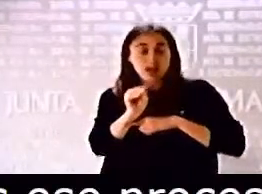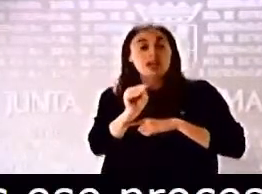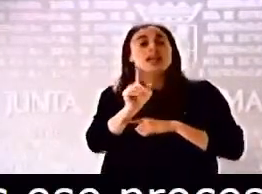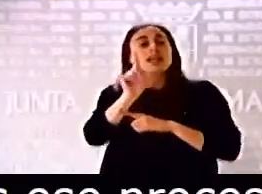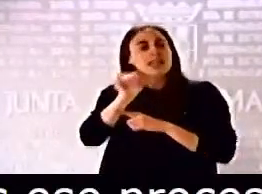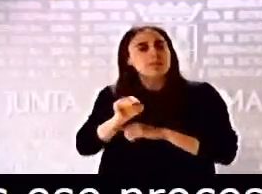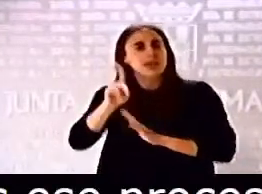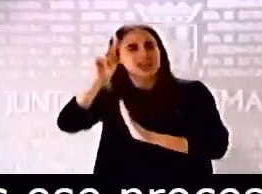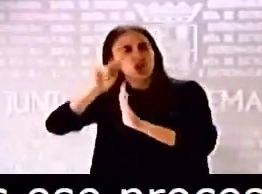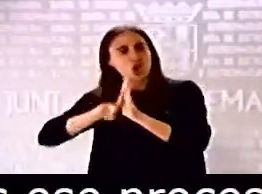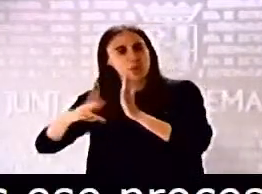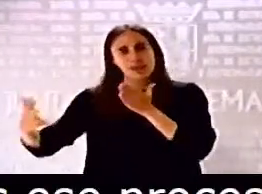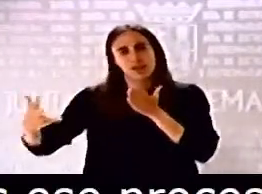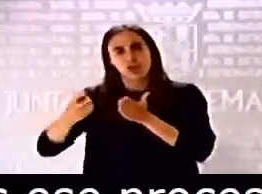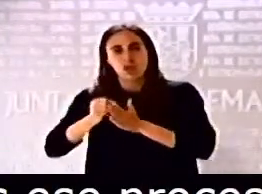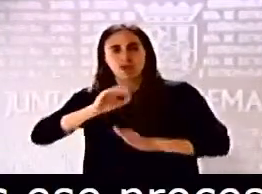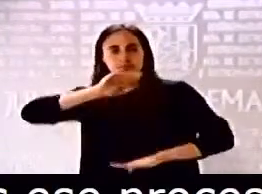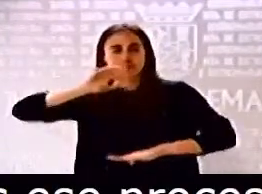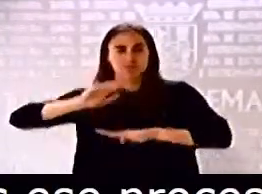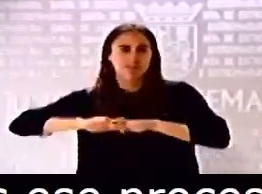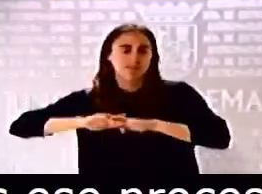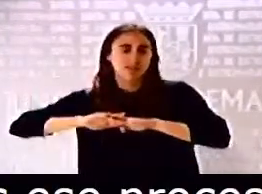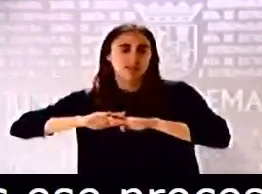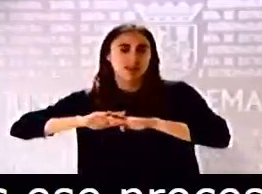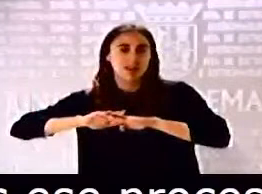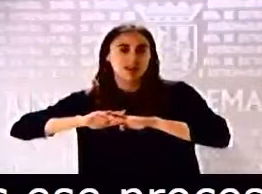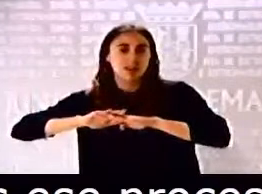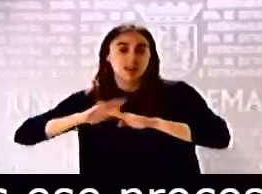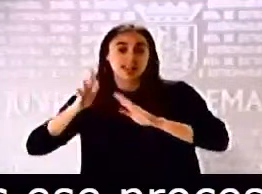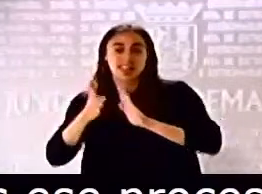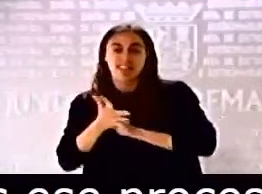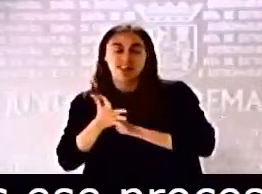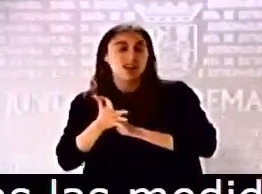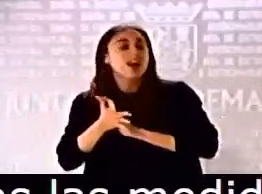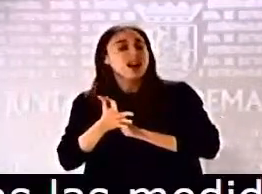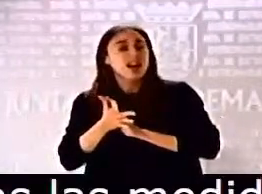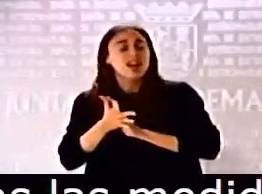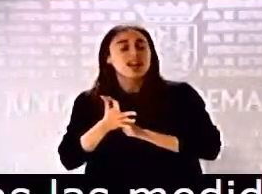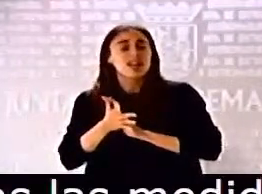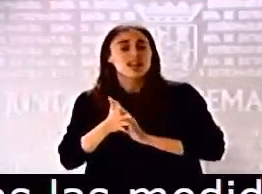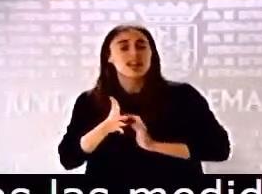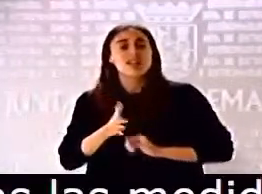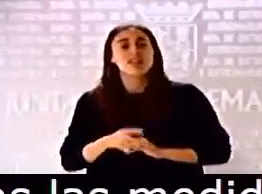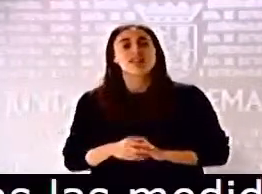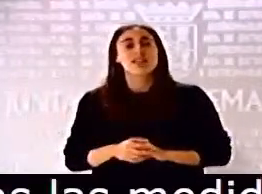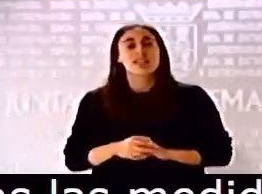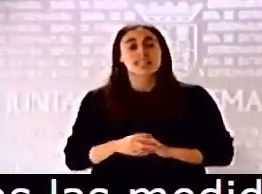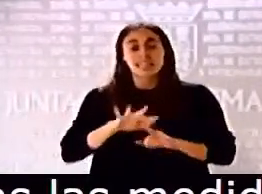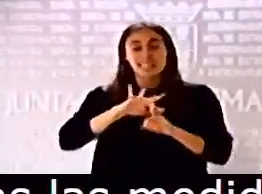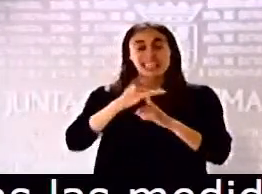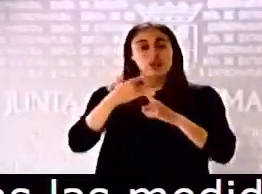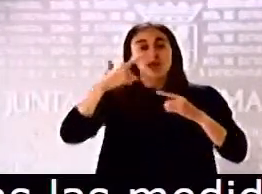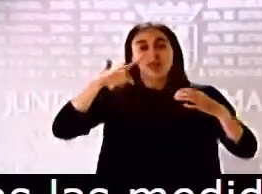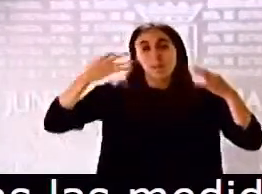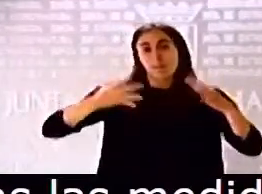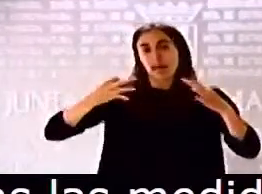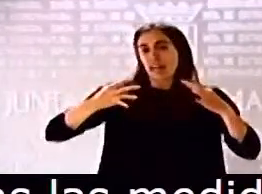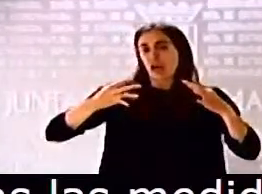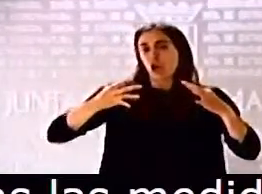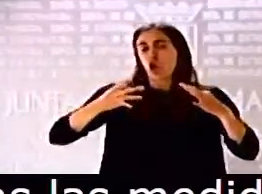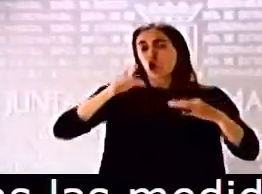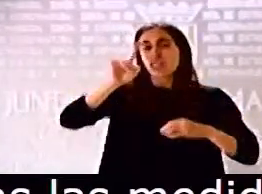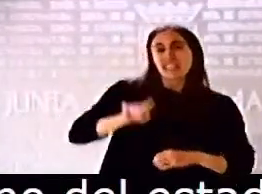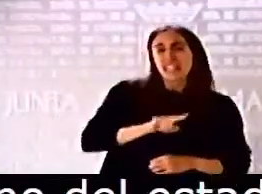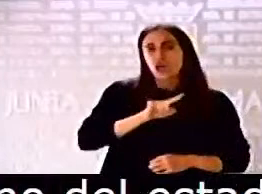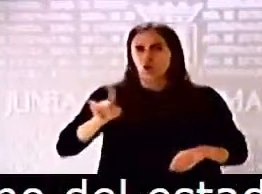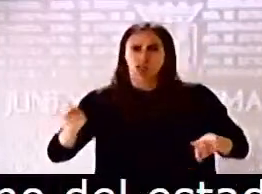todas las medidas, independientemente de la existencia o no del estado de alarma, para que